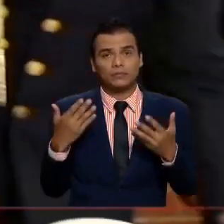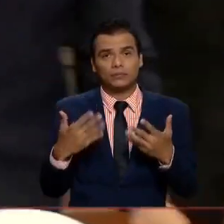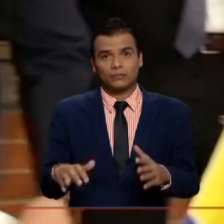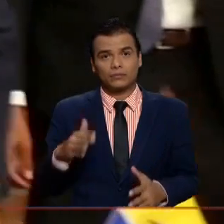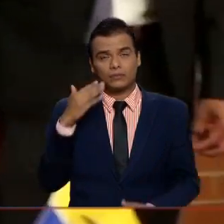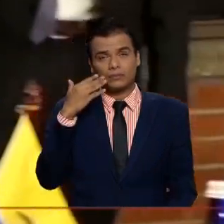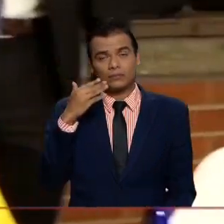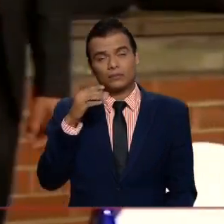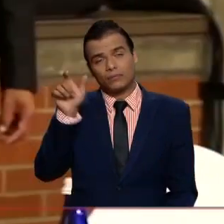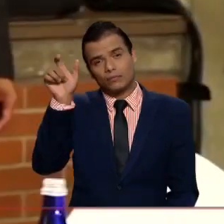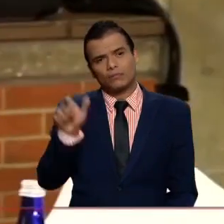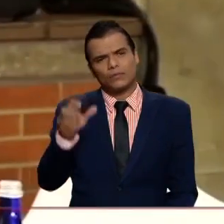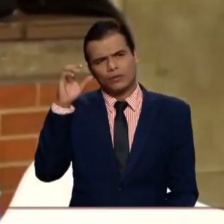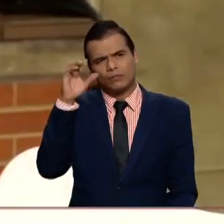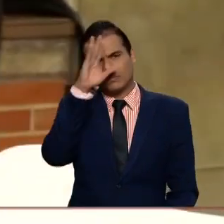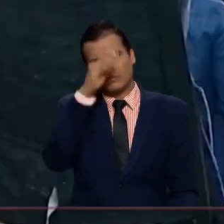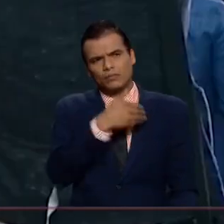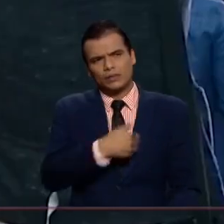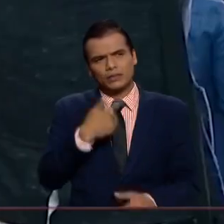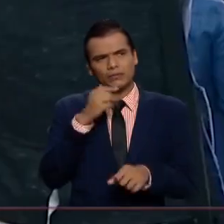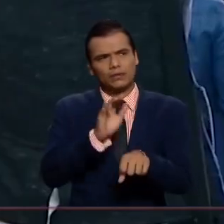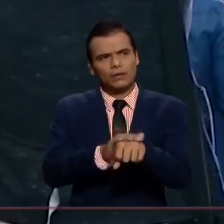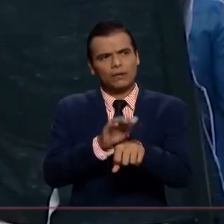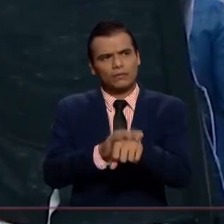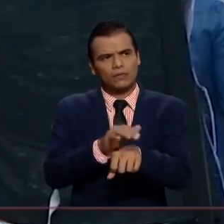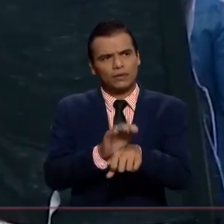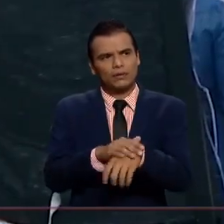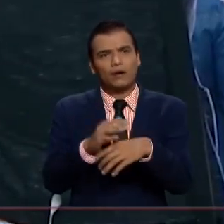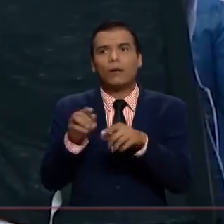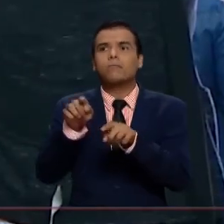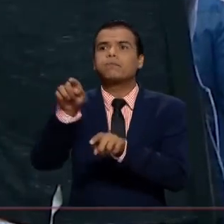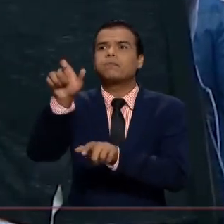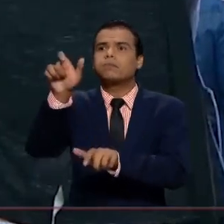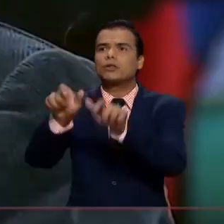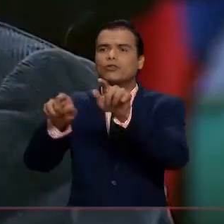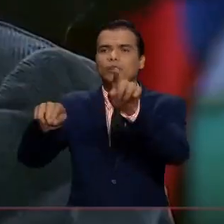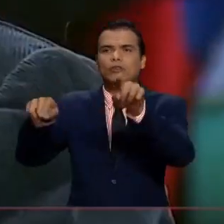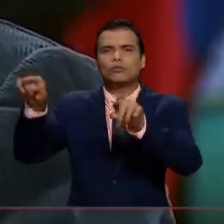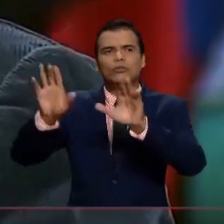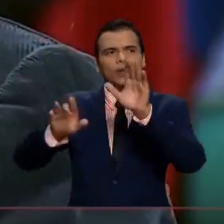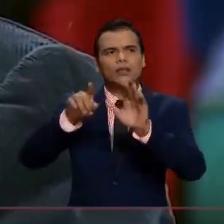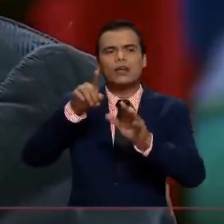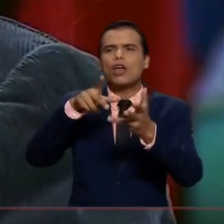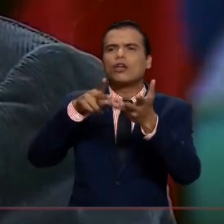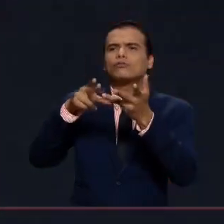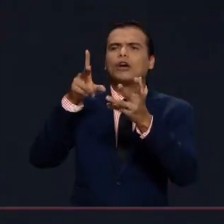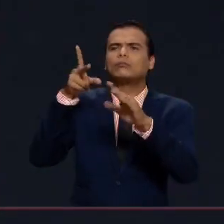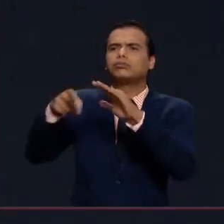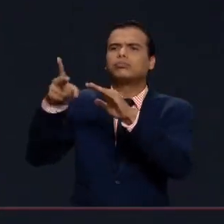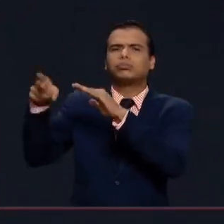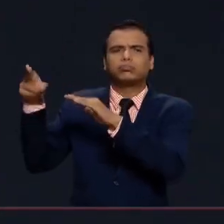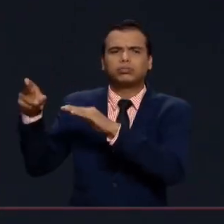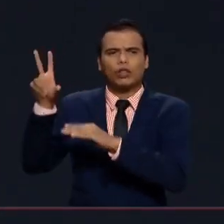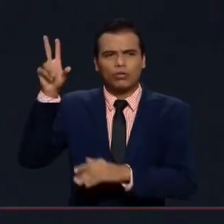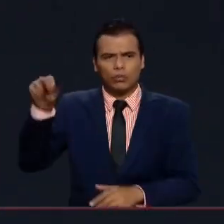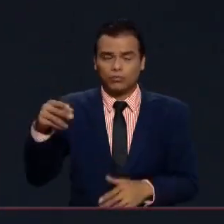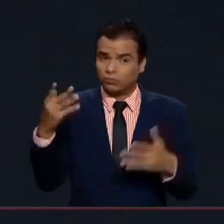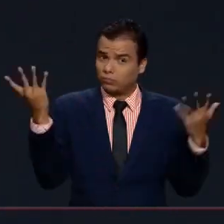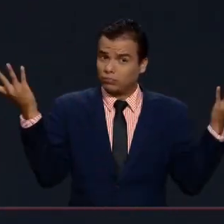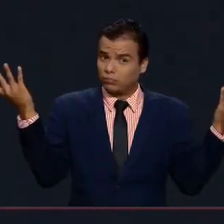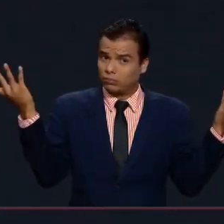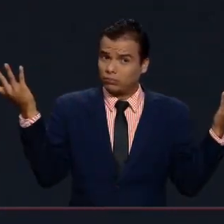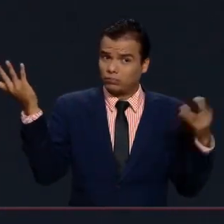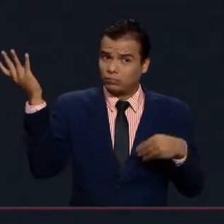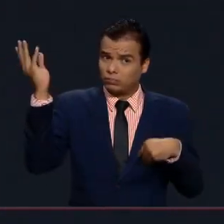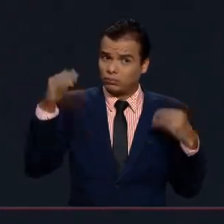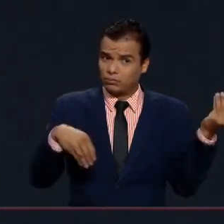de X, el presidente expresó su desacuerdo con las revocatorias de candidaturas en diferentes regiones del país, entre ellas la del Valle del